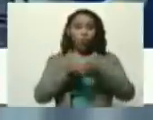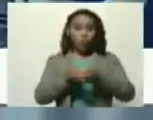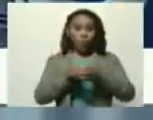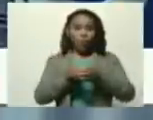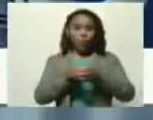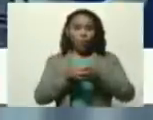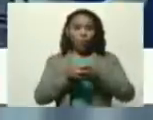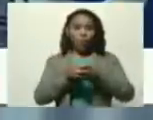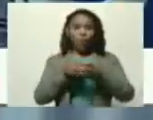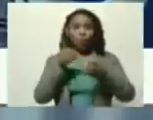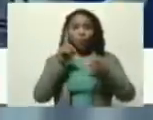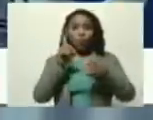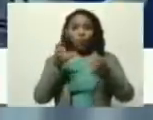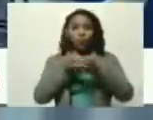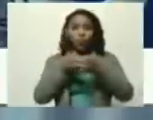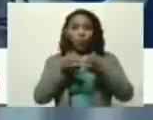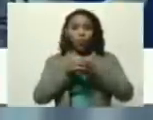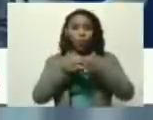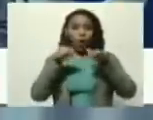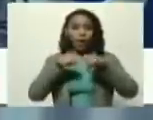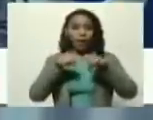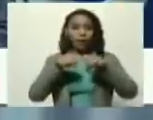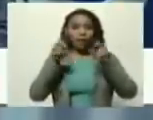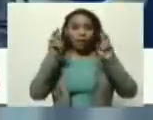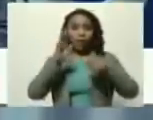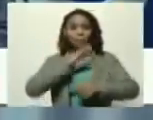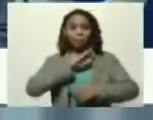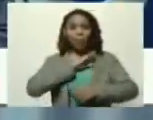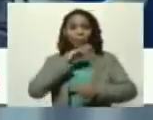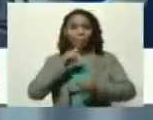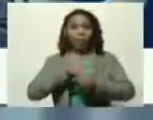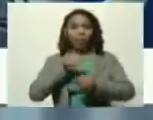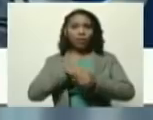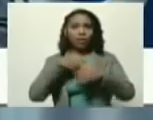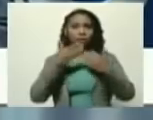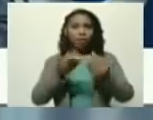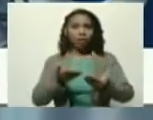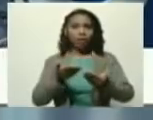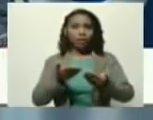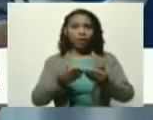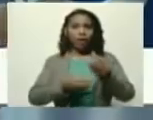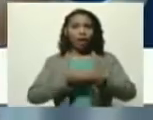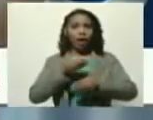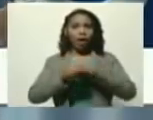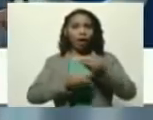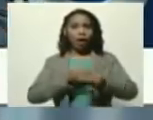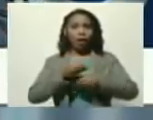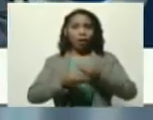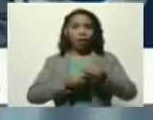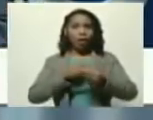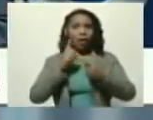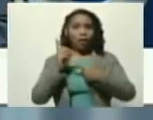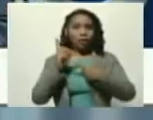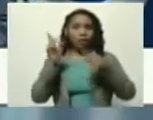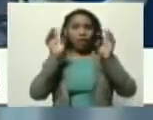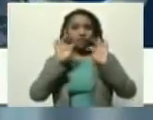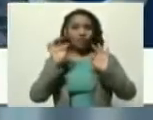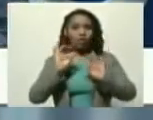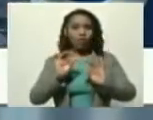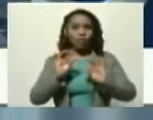un comité, en este caso de la propia PDVSA, que genere este tipo